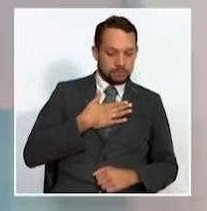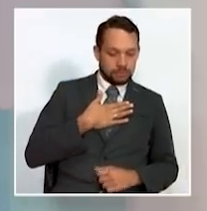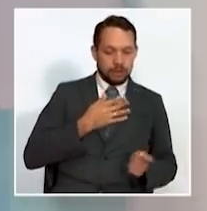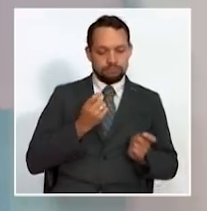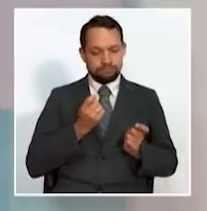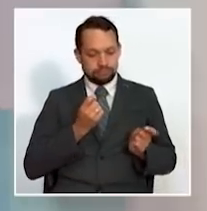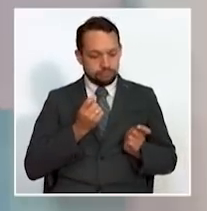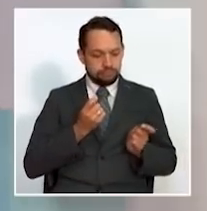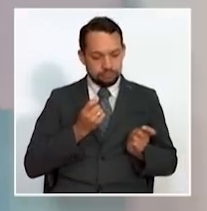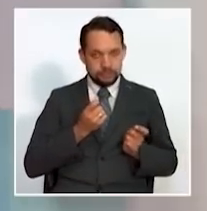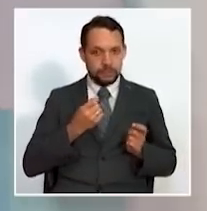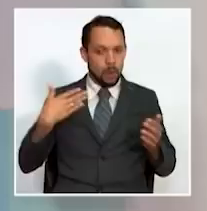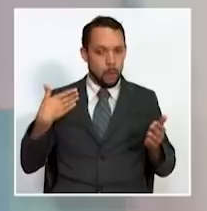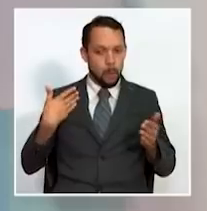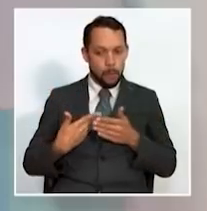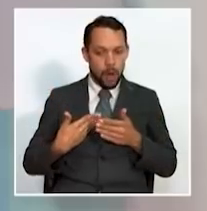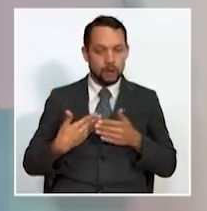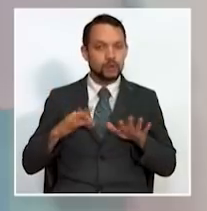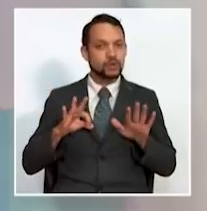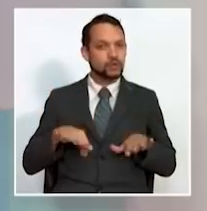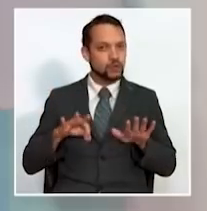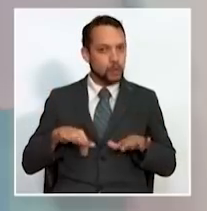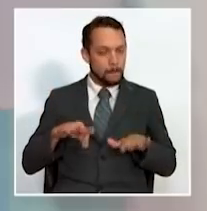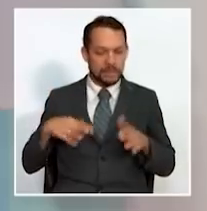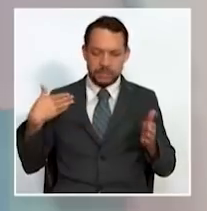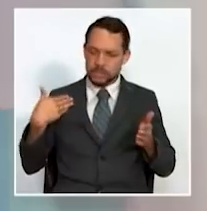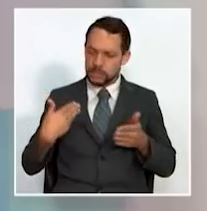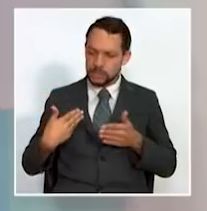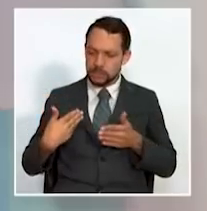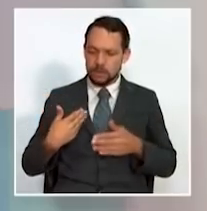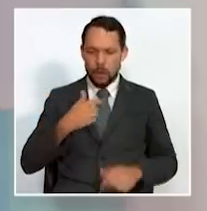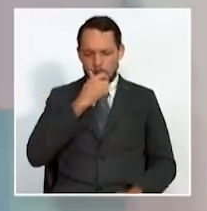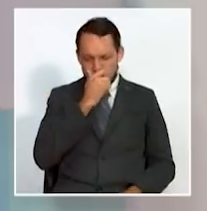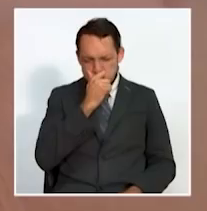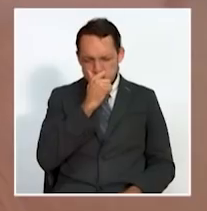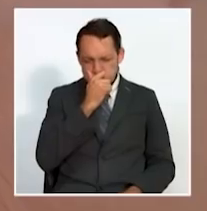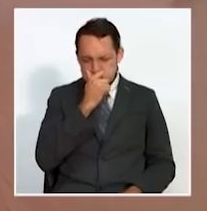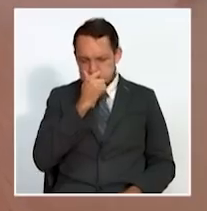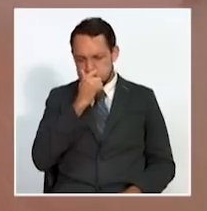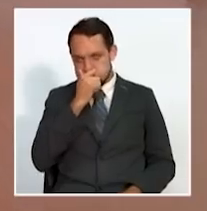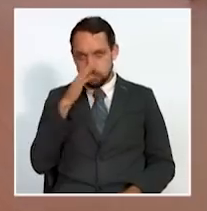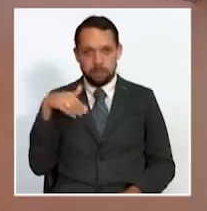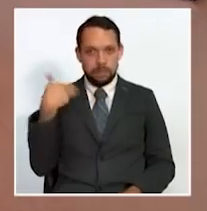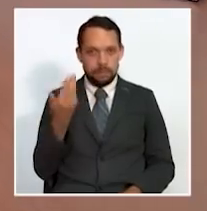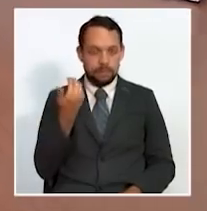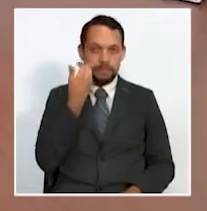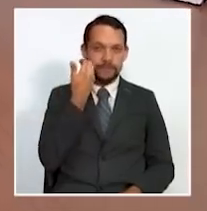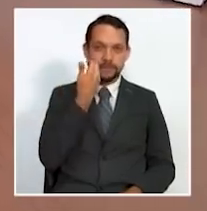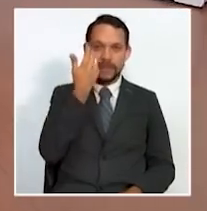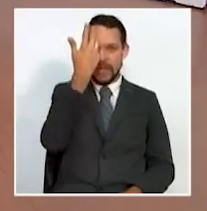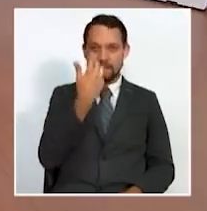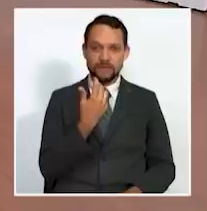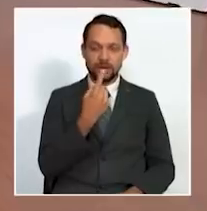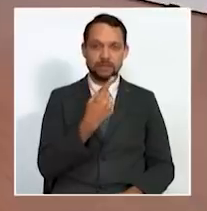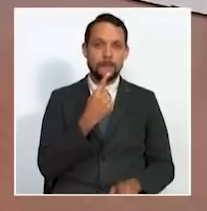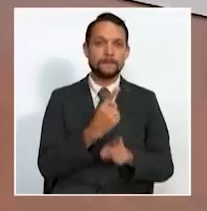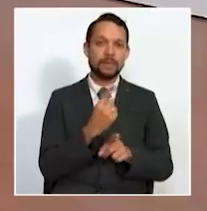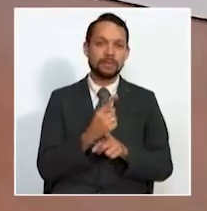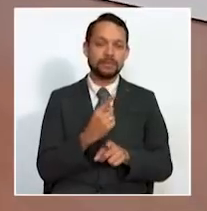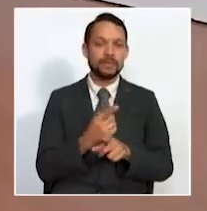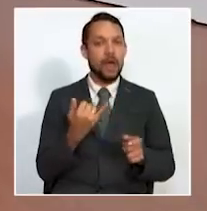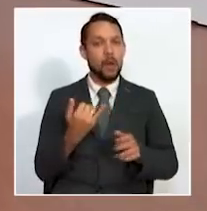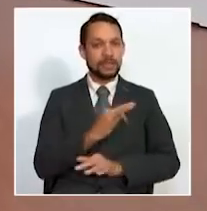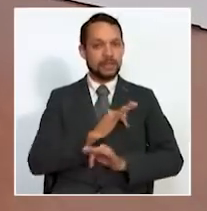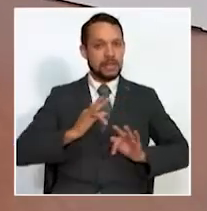después de padecer durante 8 meses tos, y después de exámenes, ese fue el diagnóstico, y me están